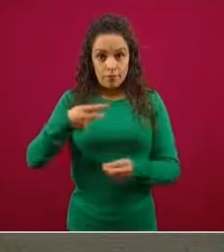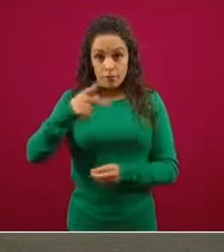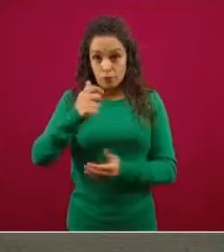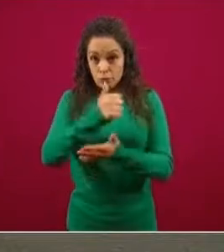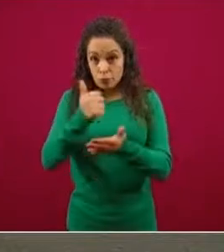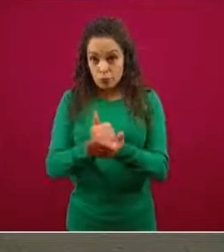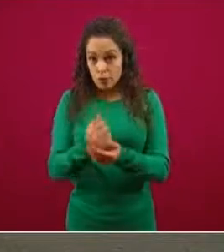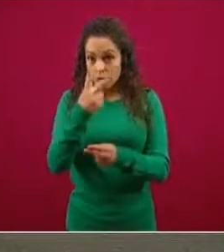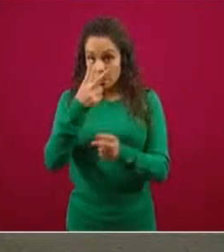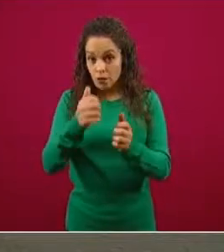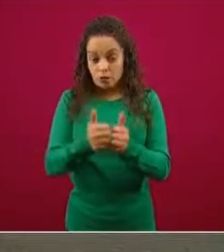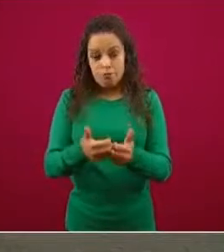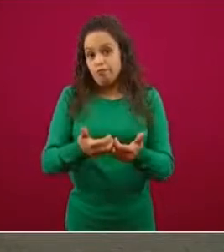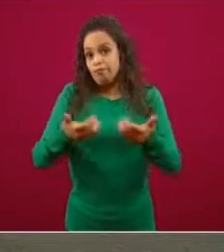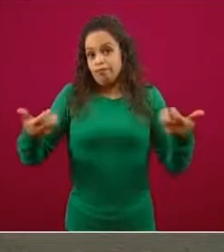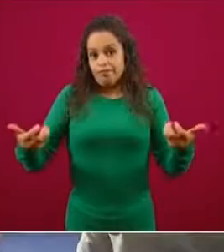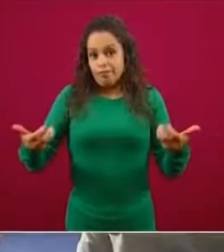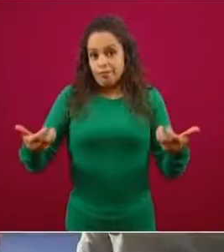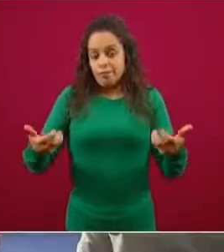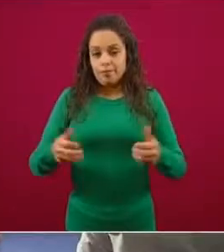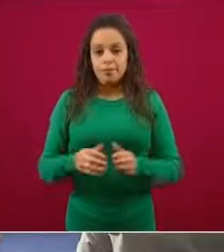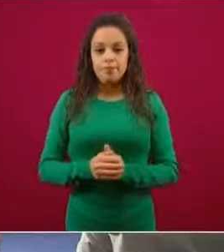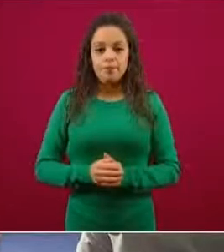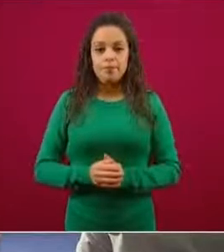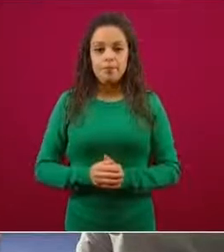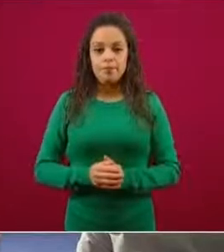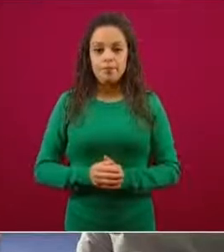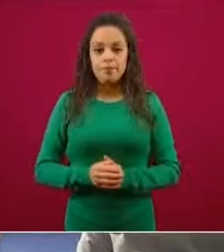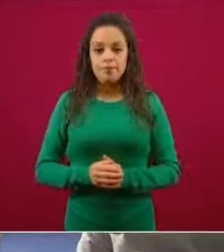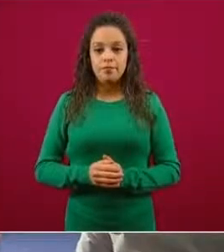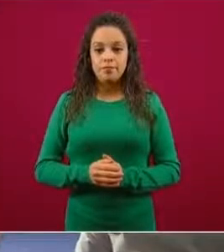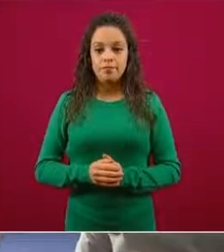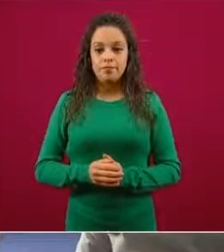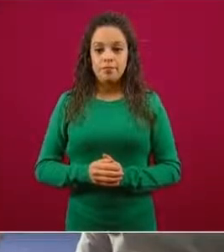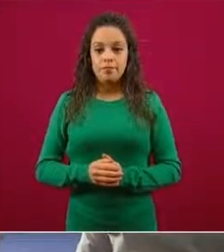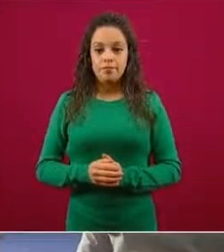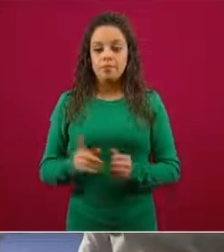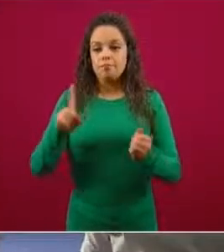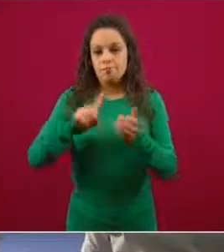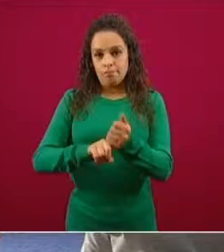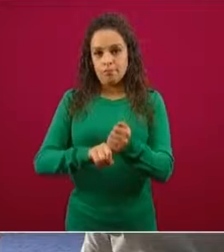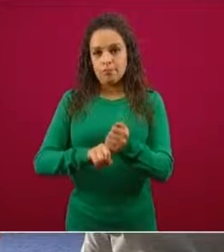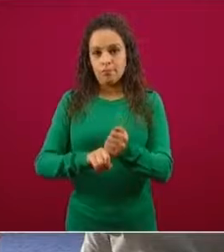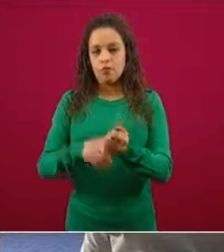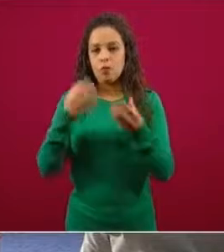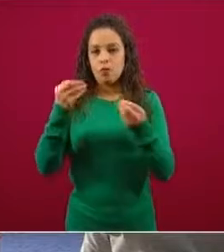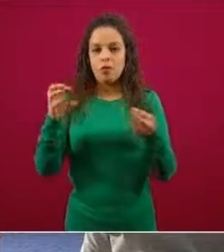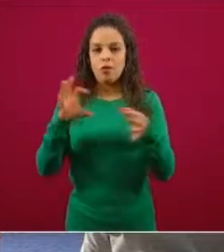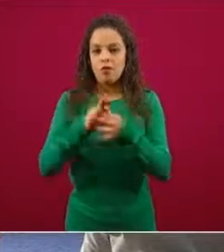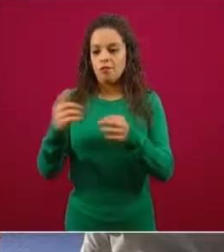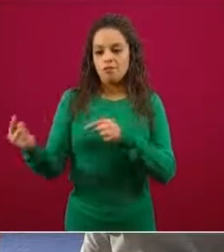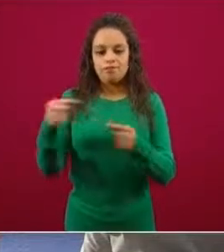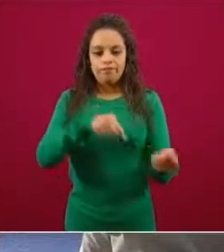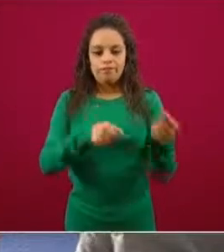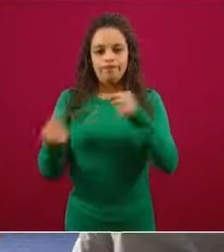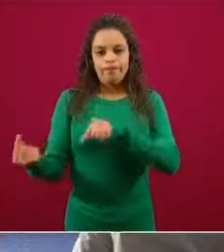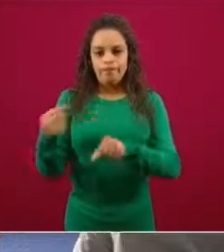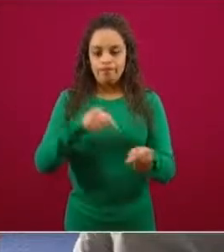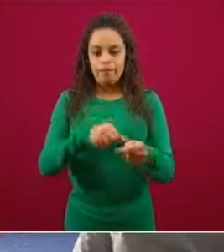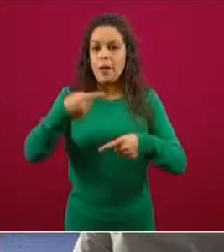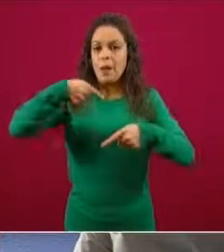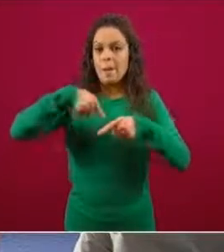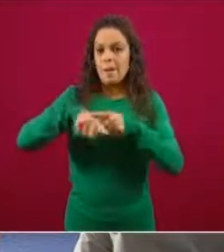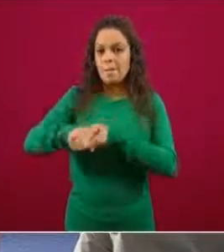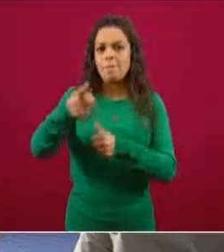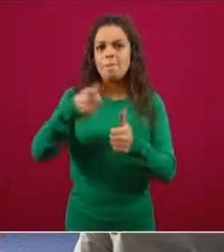completamente separadas, pero que tienen una gran conectividad. La más afectada de inicio fue Tijuana, pero